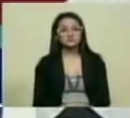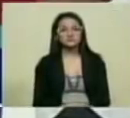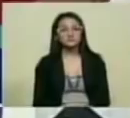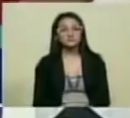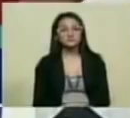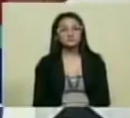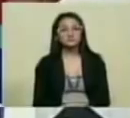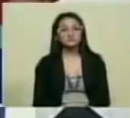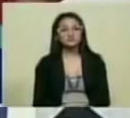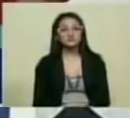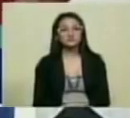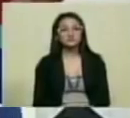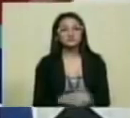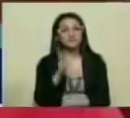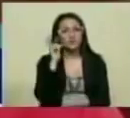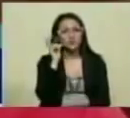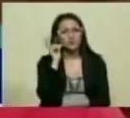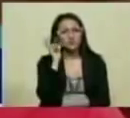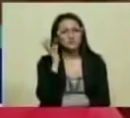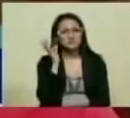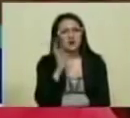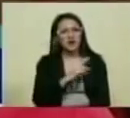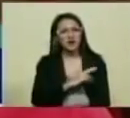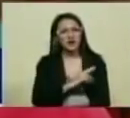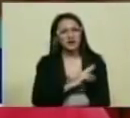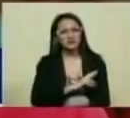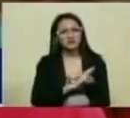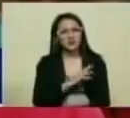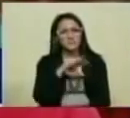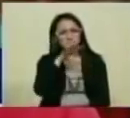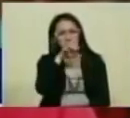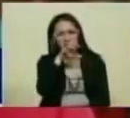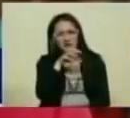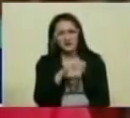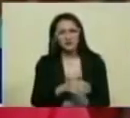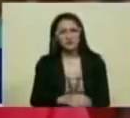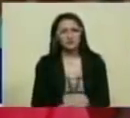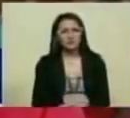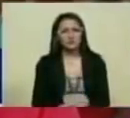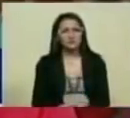Yo cuando escucho raza me imagino, qué sé yo, un perrito, un